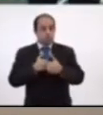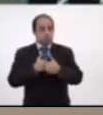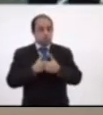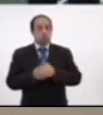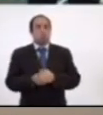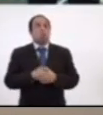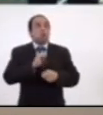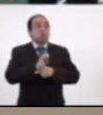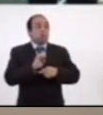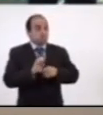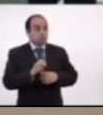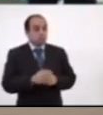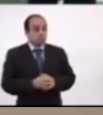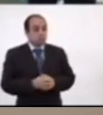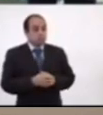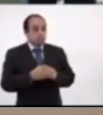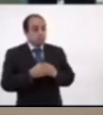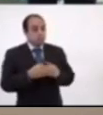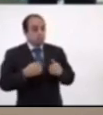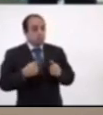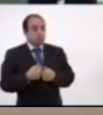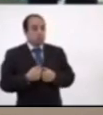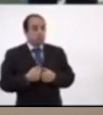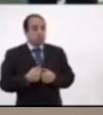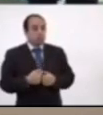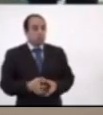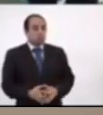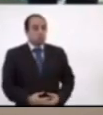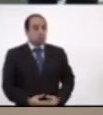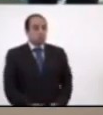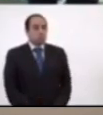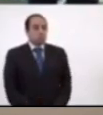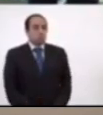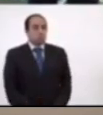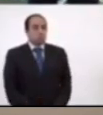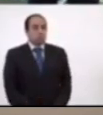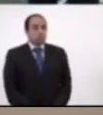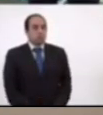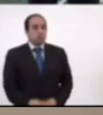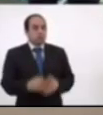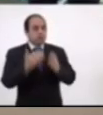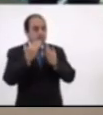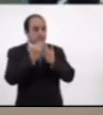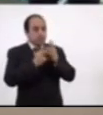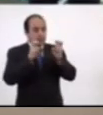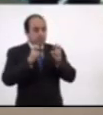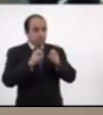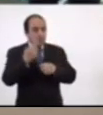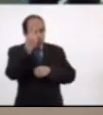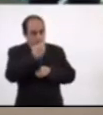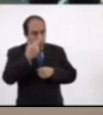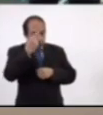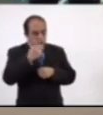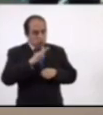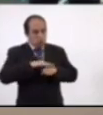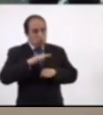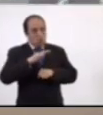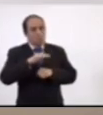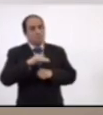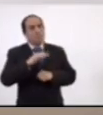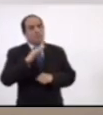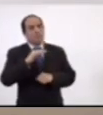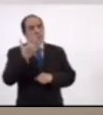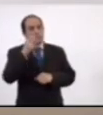Entonces, la reducción por decir, del tema de consultas fue más del 50%. En el